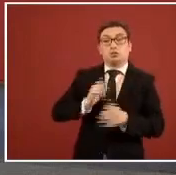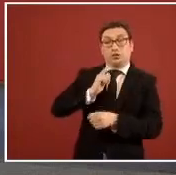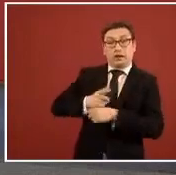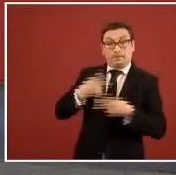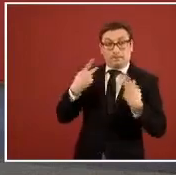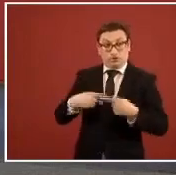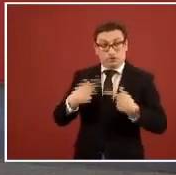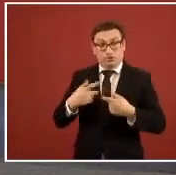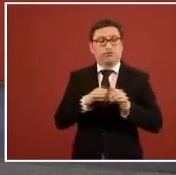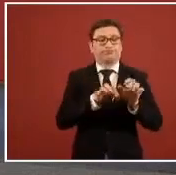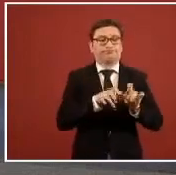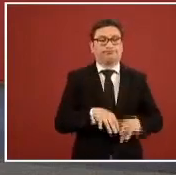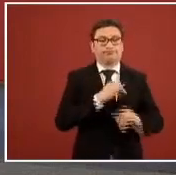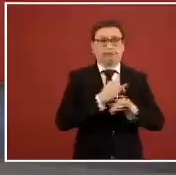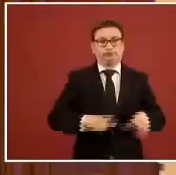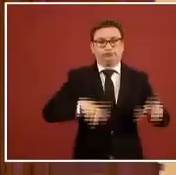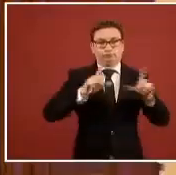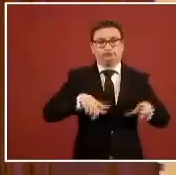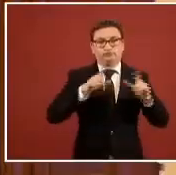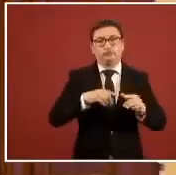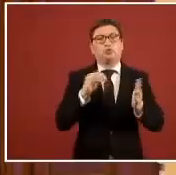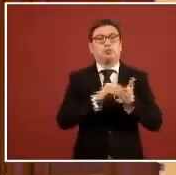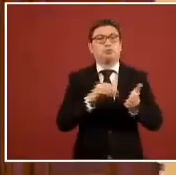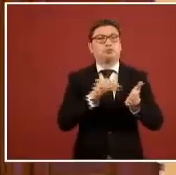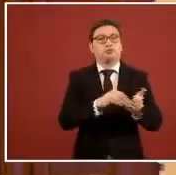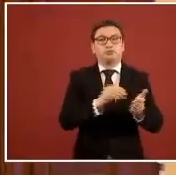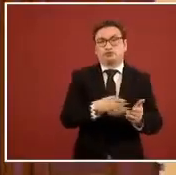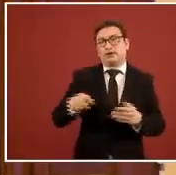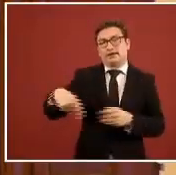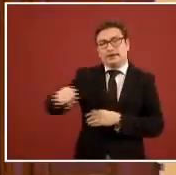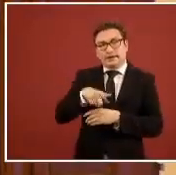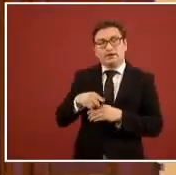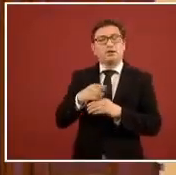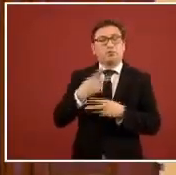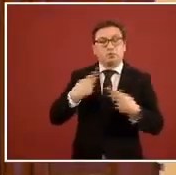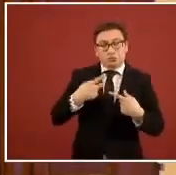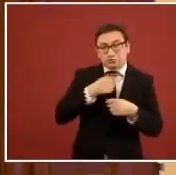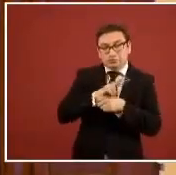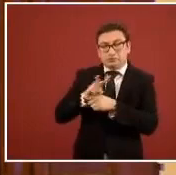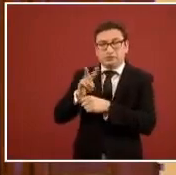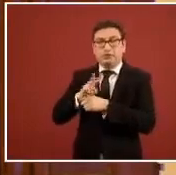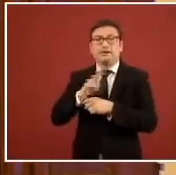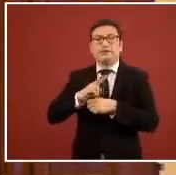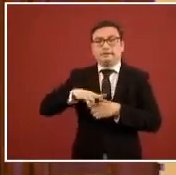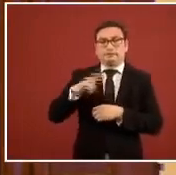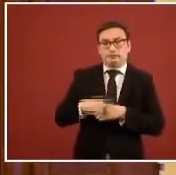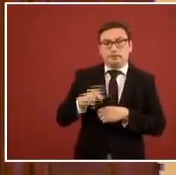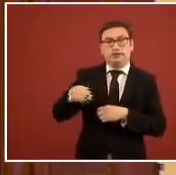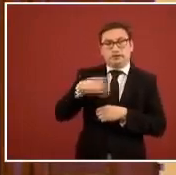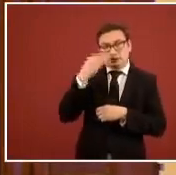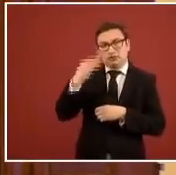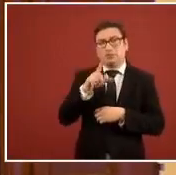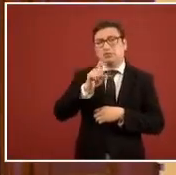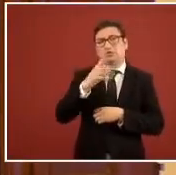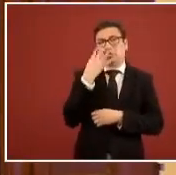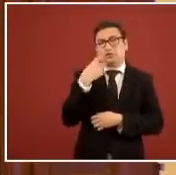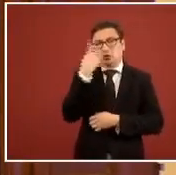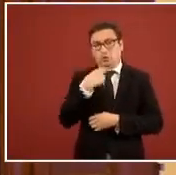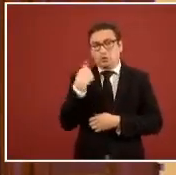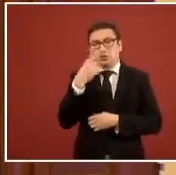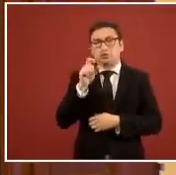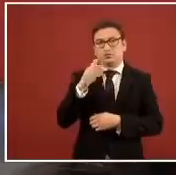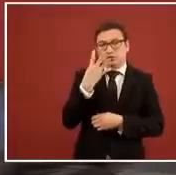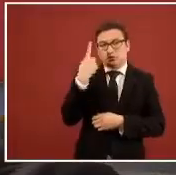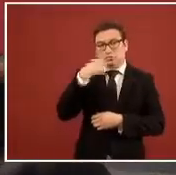la plataforma. Por lo tanto, tenemos una notificación a la cual denominamos en tiempo real, que cada 24 horas